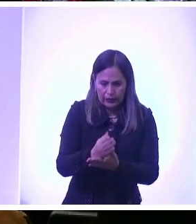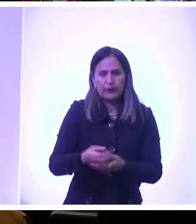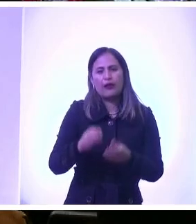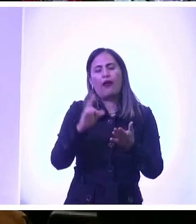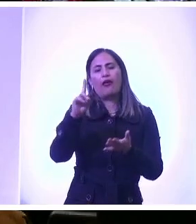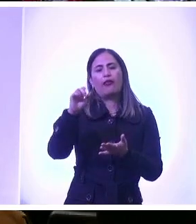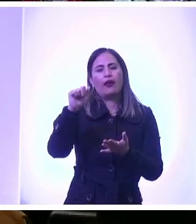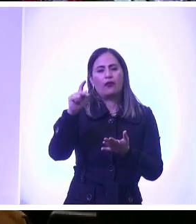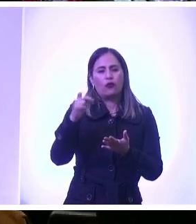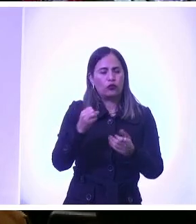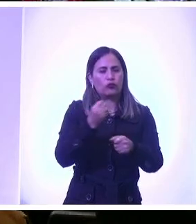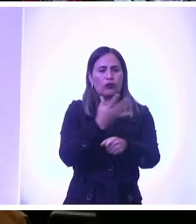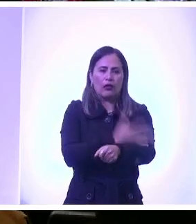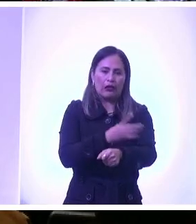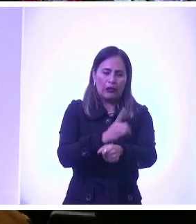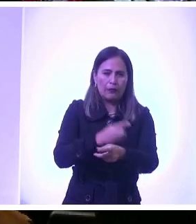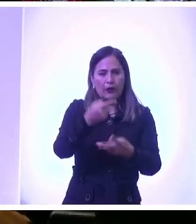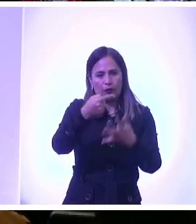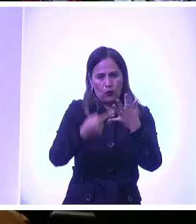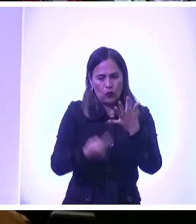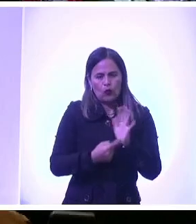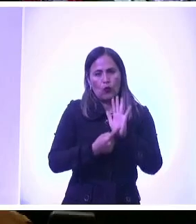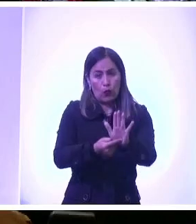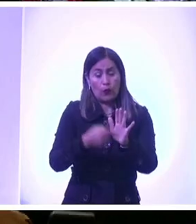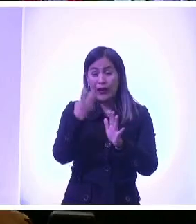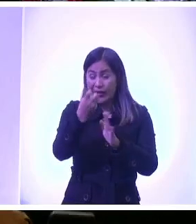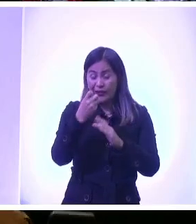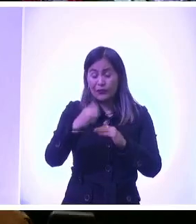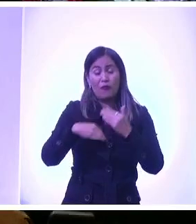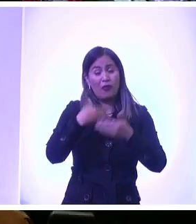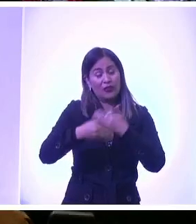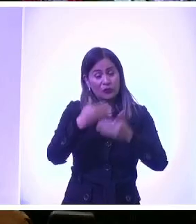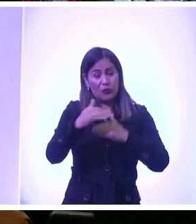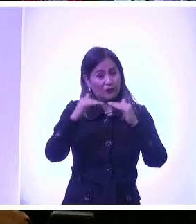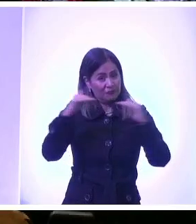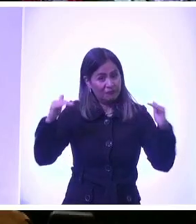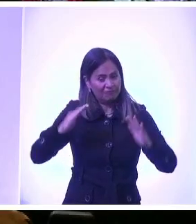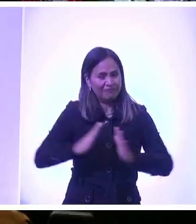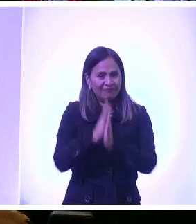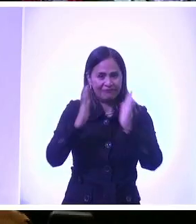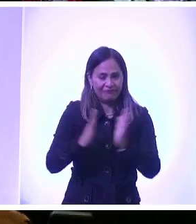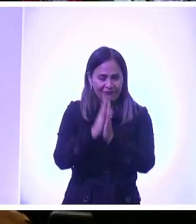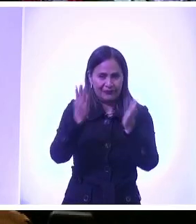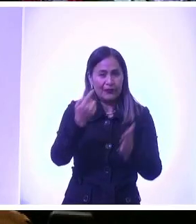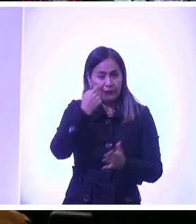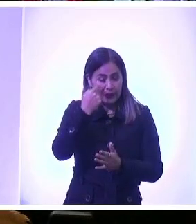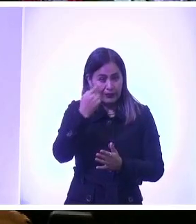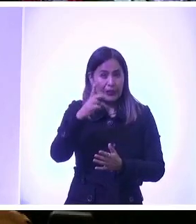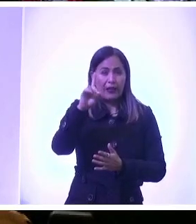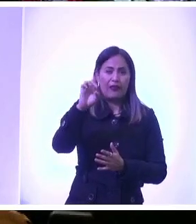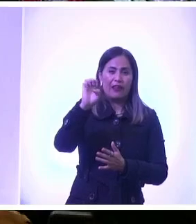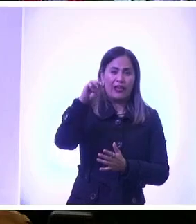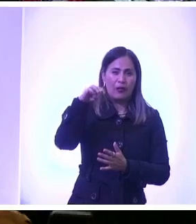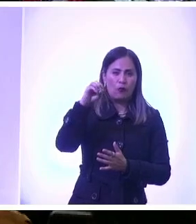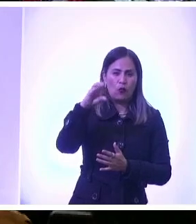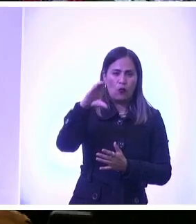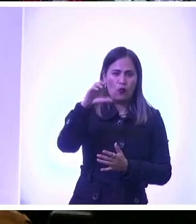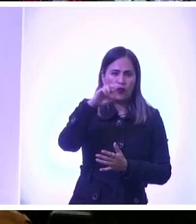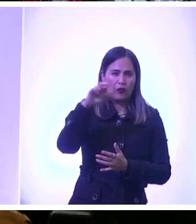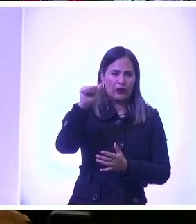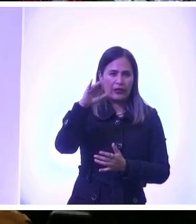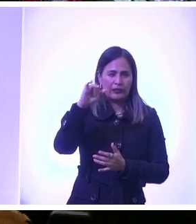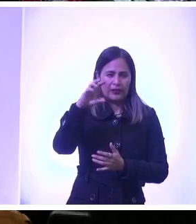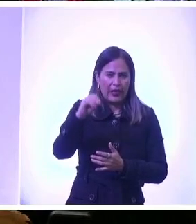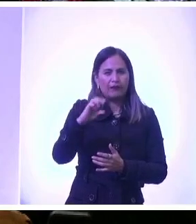datos es lo que nos lleva realmente a la democracia porque Déjenme decirles una cosa la democracia No solamente la ejercemos cada